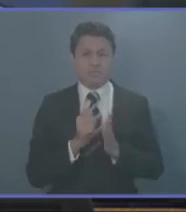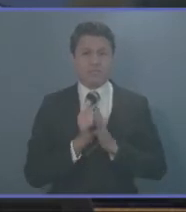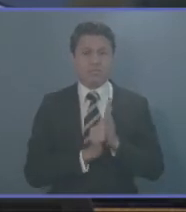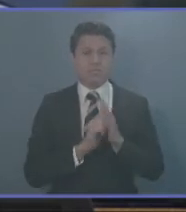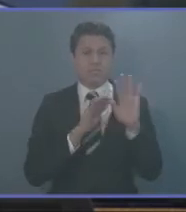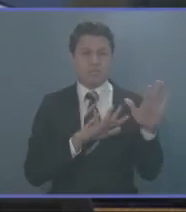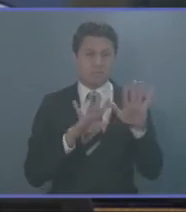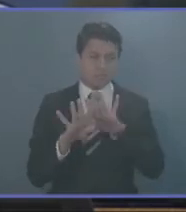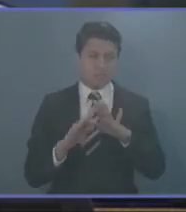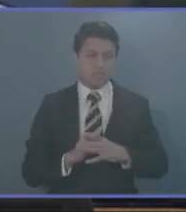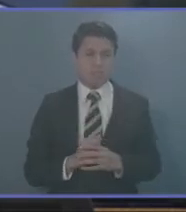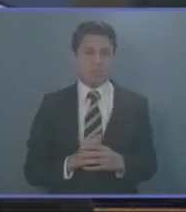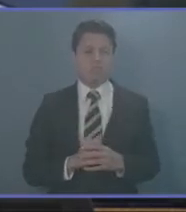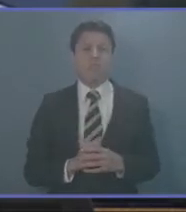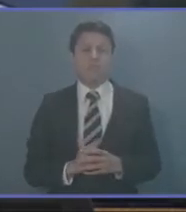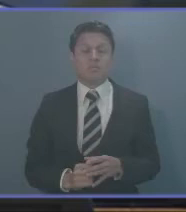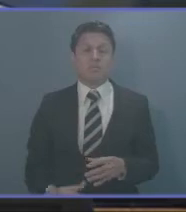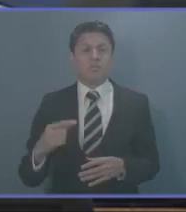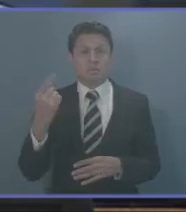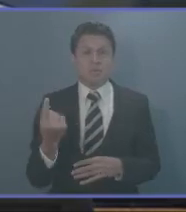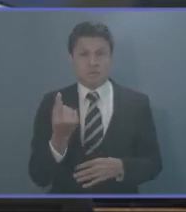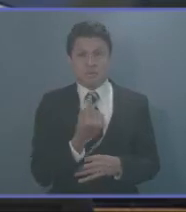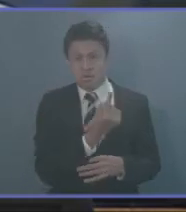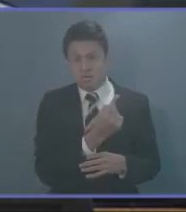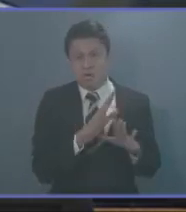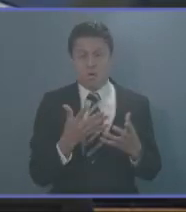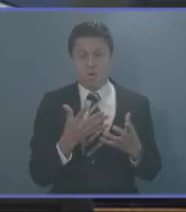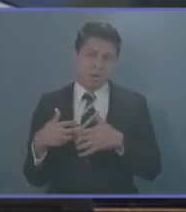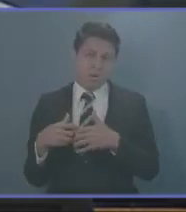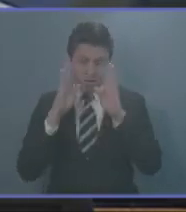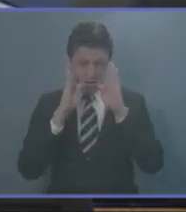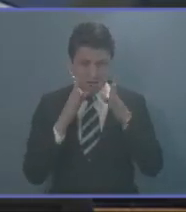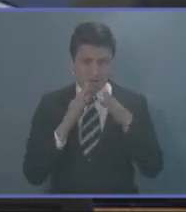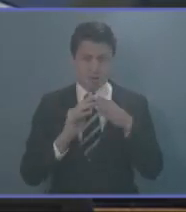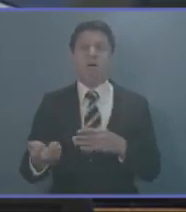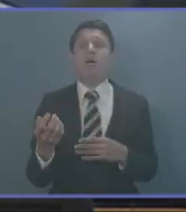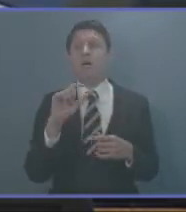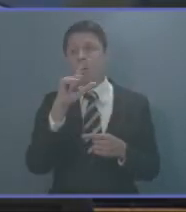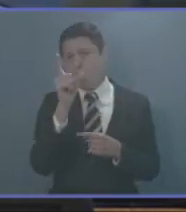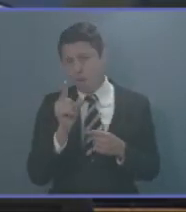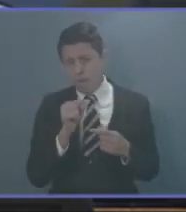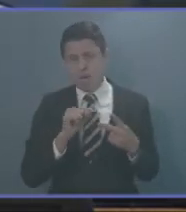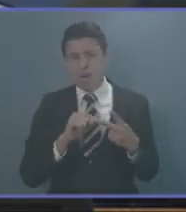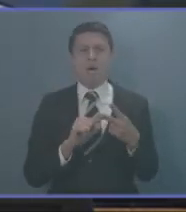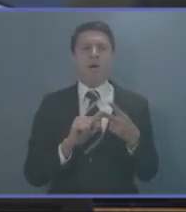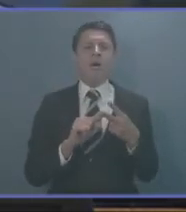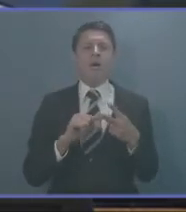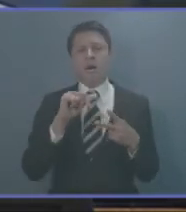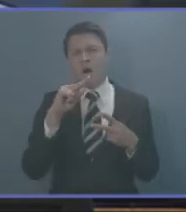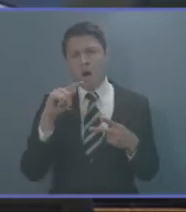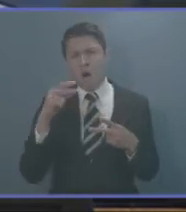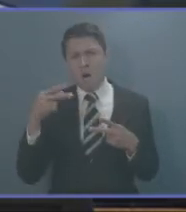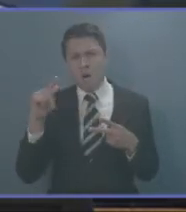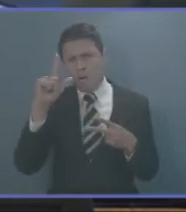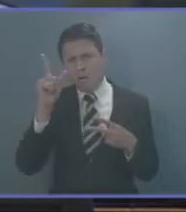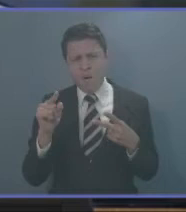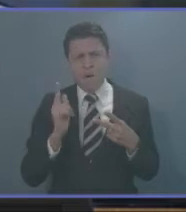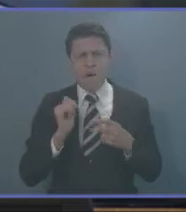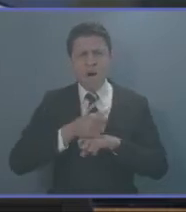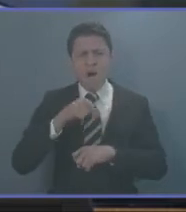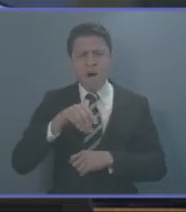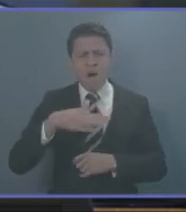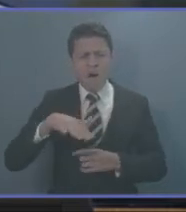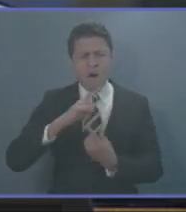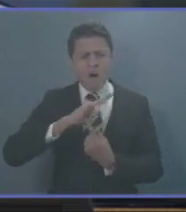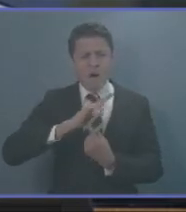19. A las personas naturales o jurídicas que se dediquen al servicio de estadía, ya sea en hotel, autotel, establecidos en esta